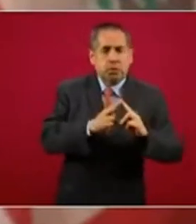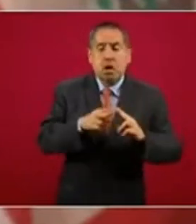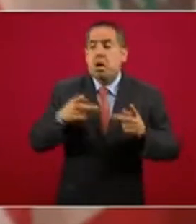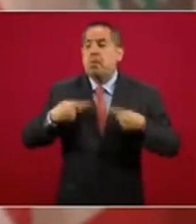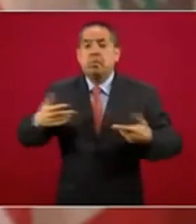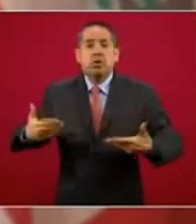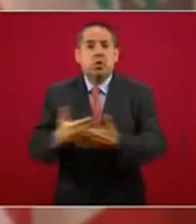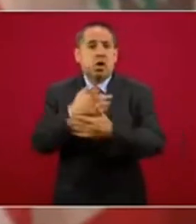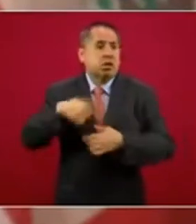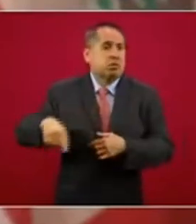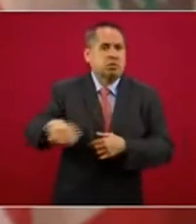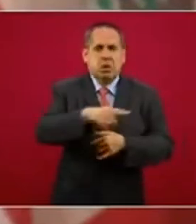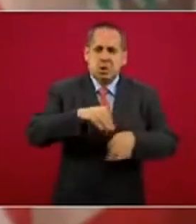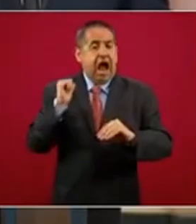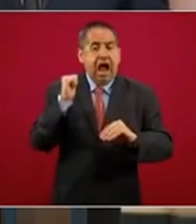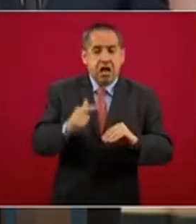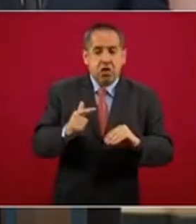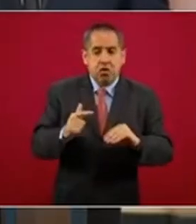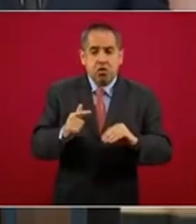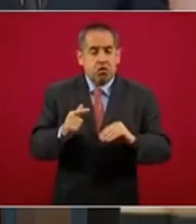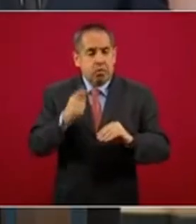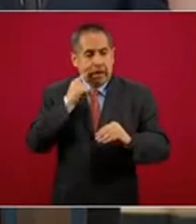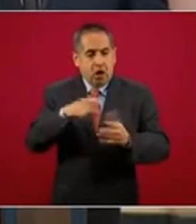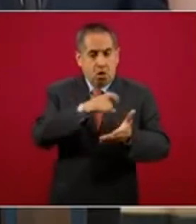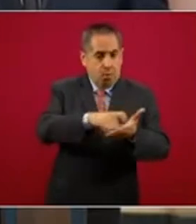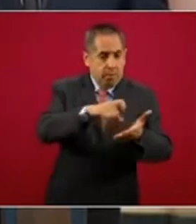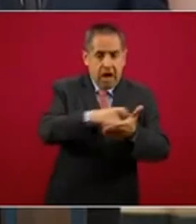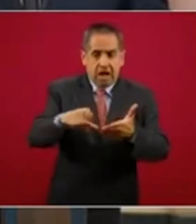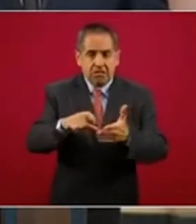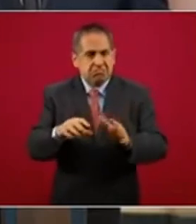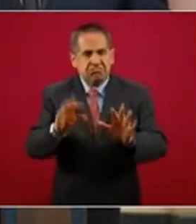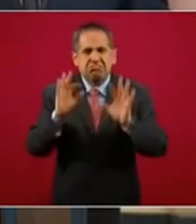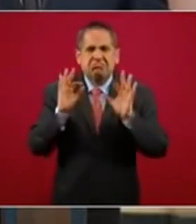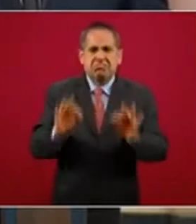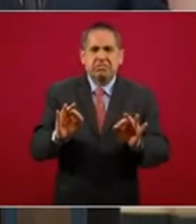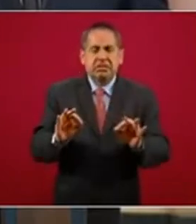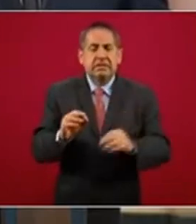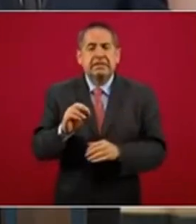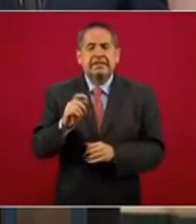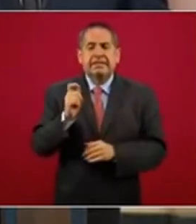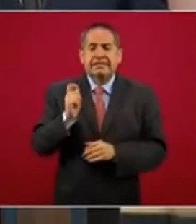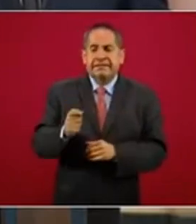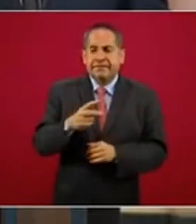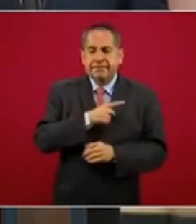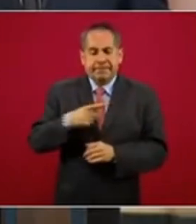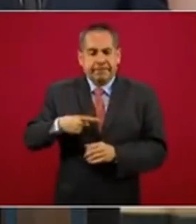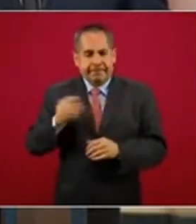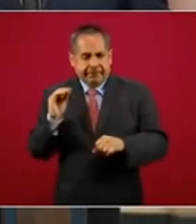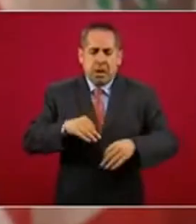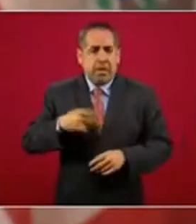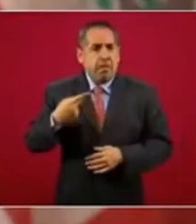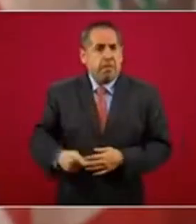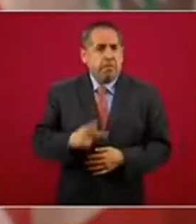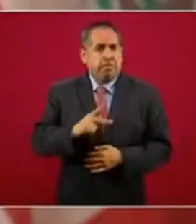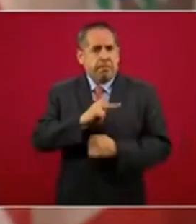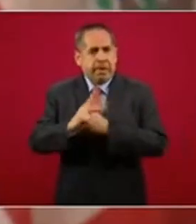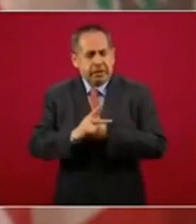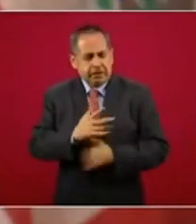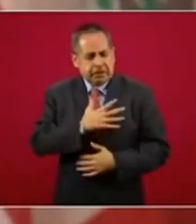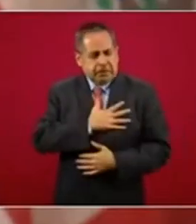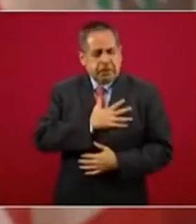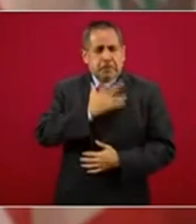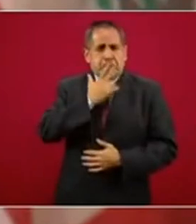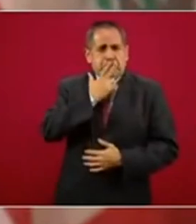dueño. Y ni siquiera me las has dado. Tú me las vas a pagar un día de estos, gringo, hijo de tu pinche madre. Ya